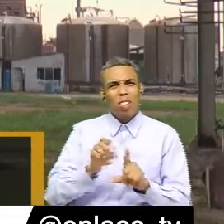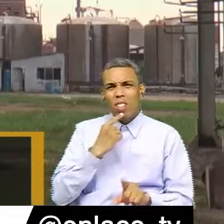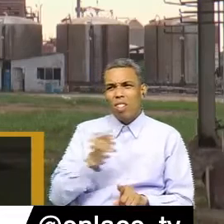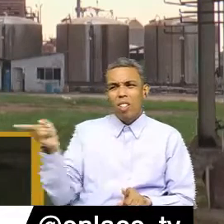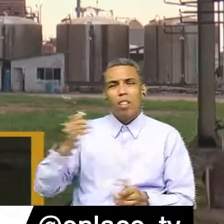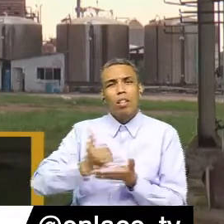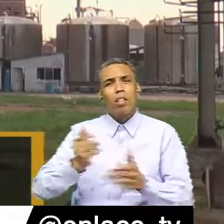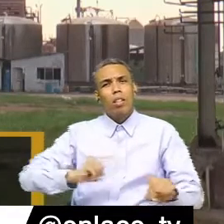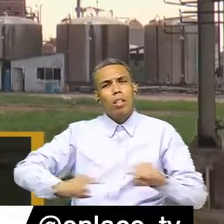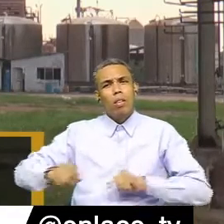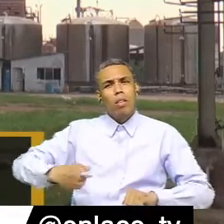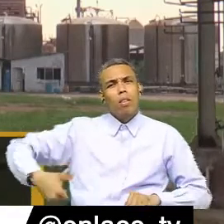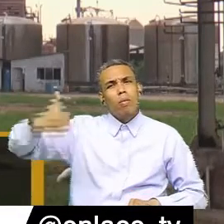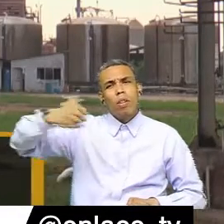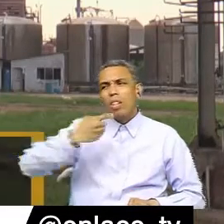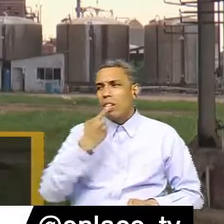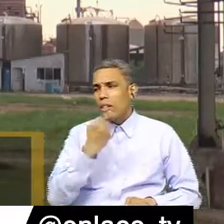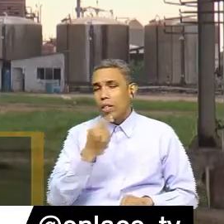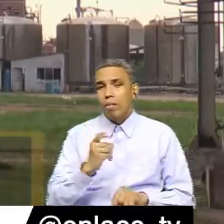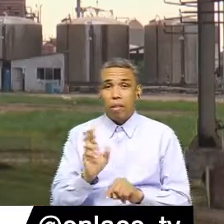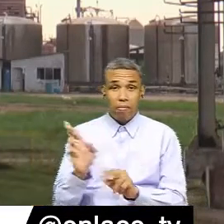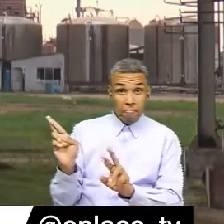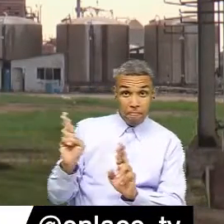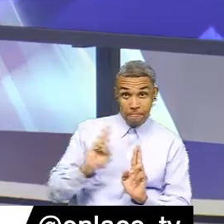gerente de la empresa fertilizantes colombianos